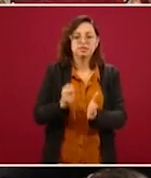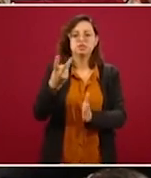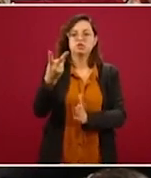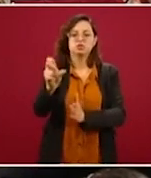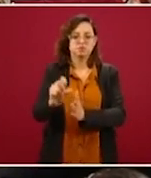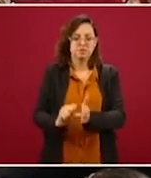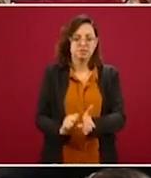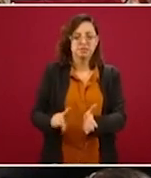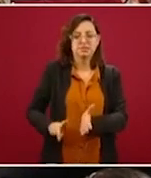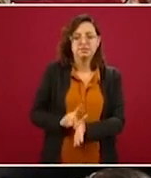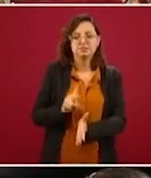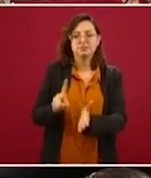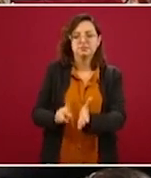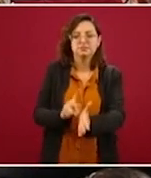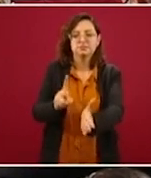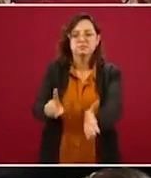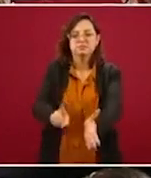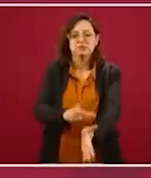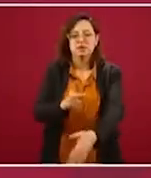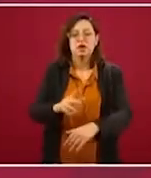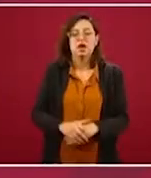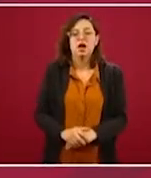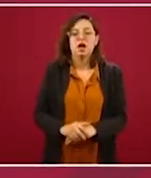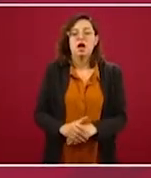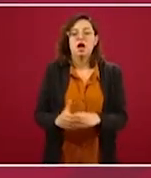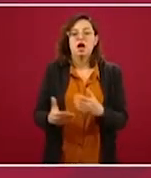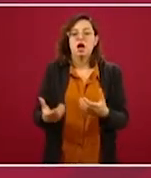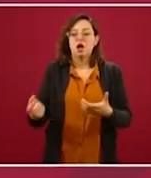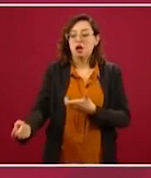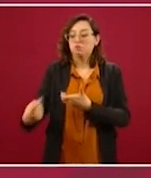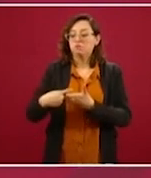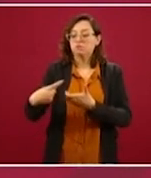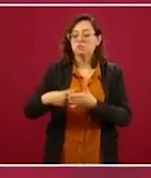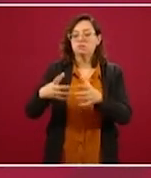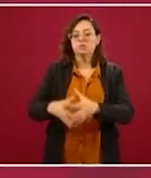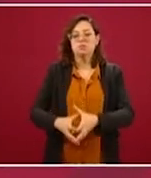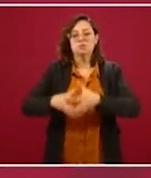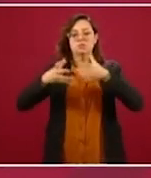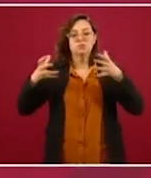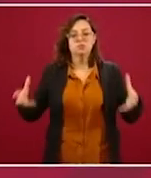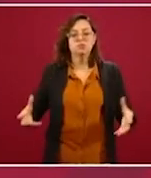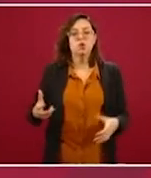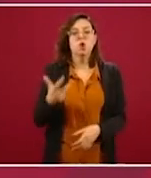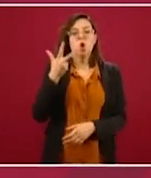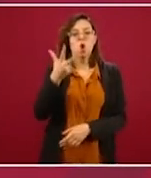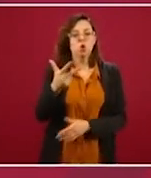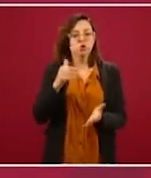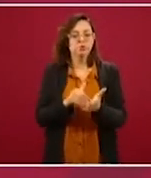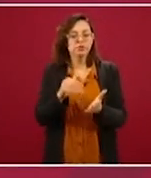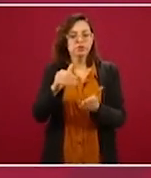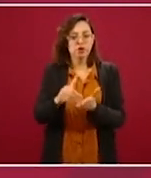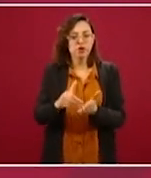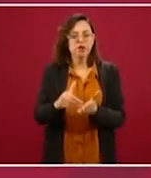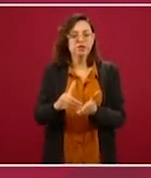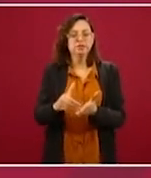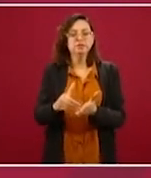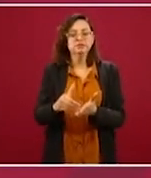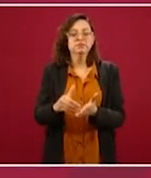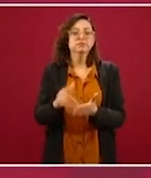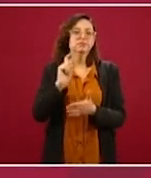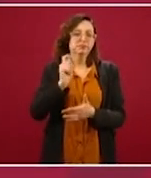Ahora son más de 8,000,000 los que están recibiendo este apoyo, o sea, hubo ese